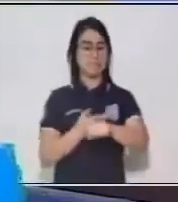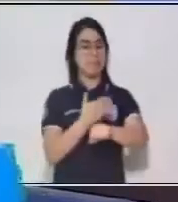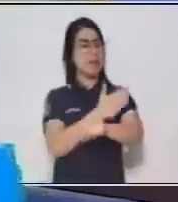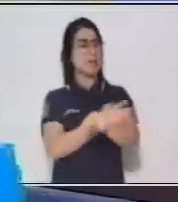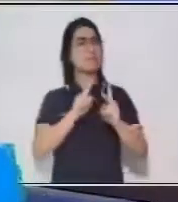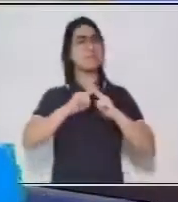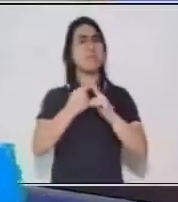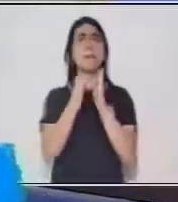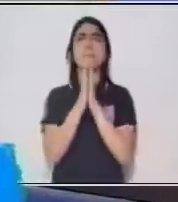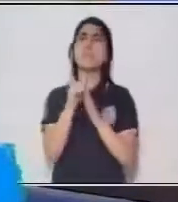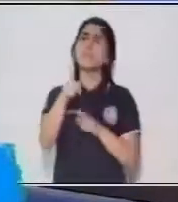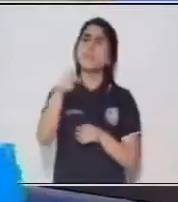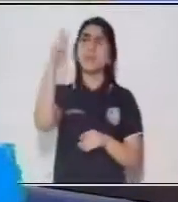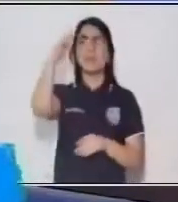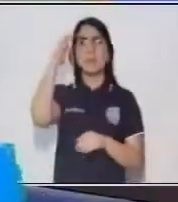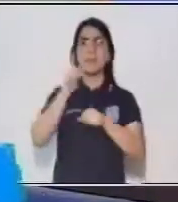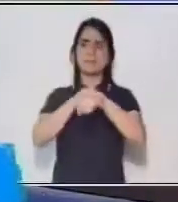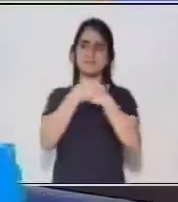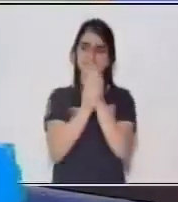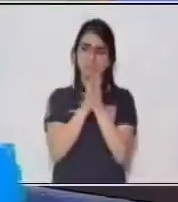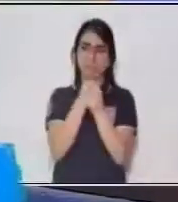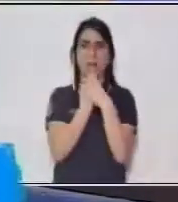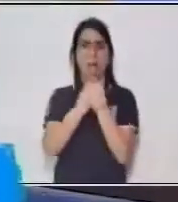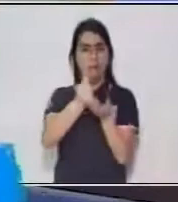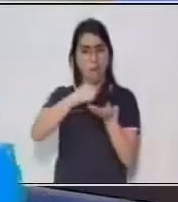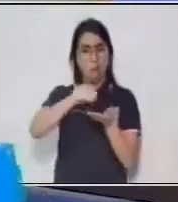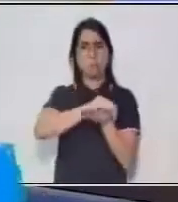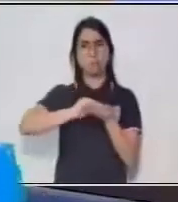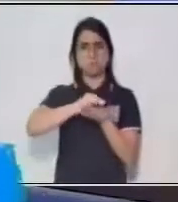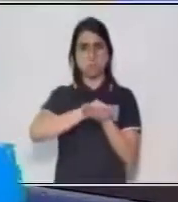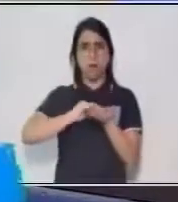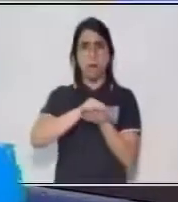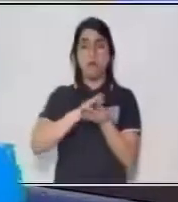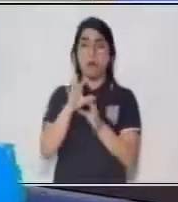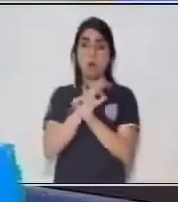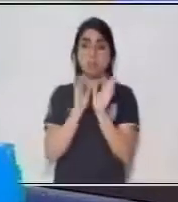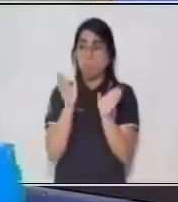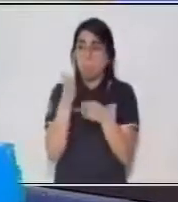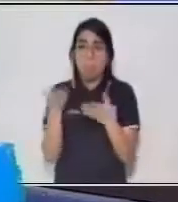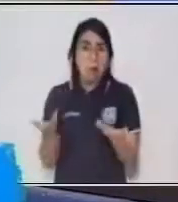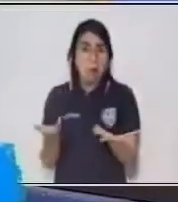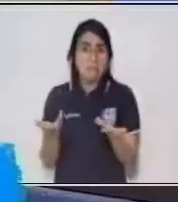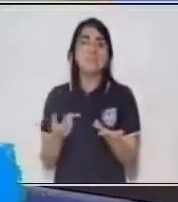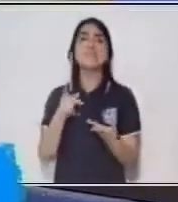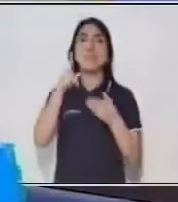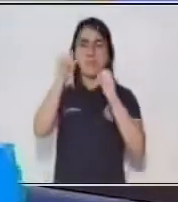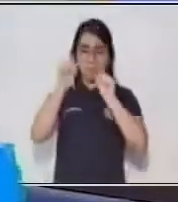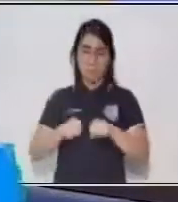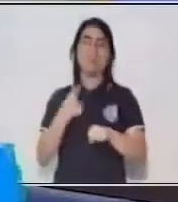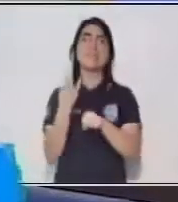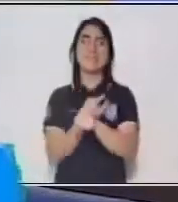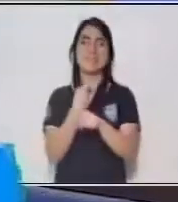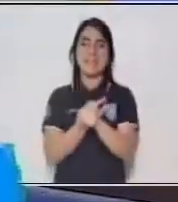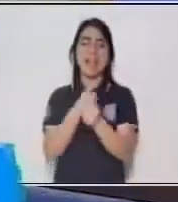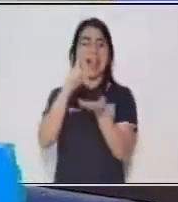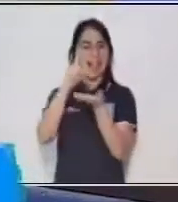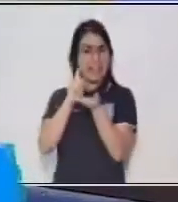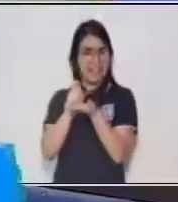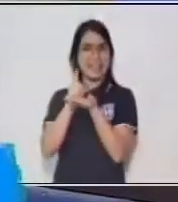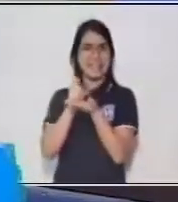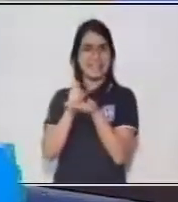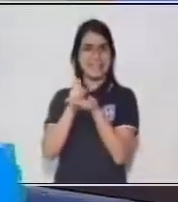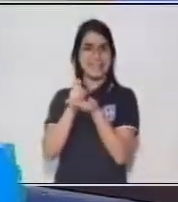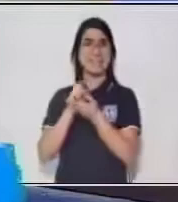te recomiendo que laves tus manos constantemente con agua y jabón. Y si no tienes agua y jabón de manera inmediata, que puedas